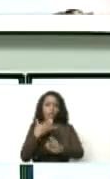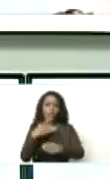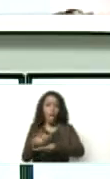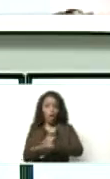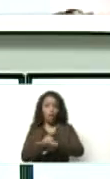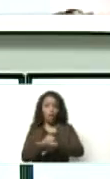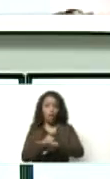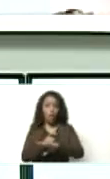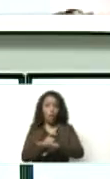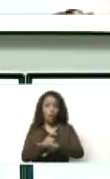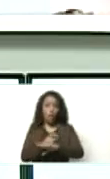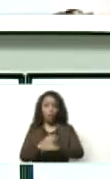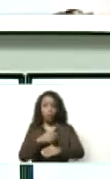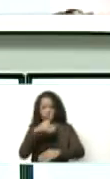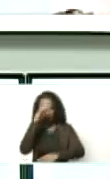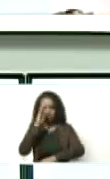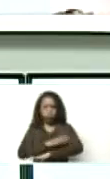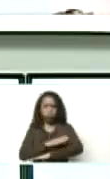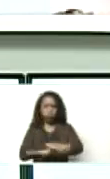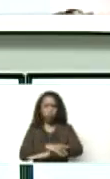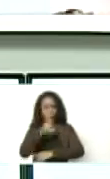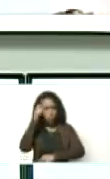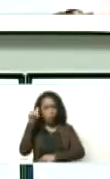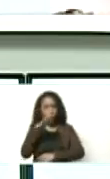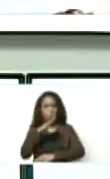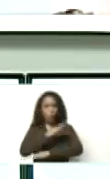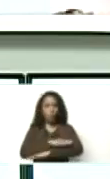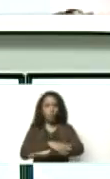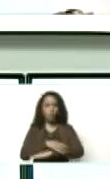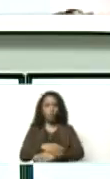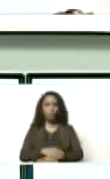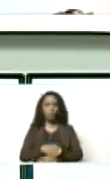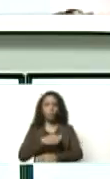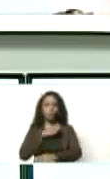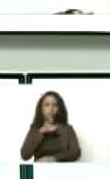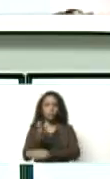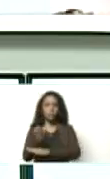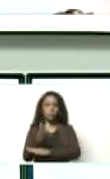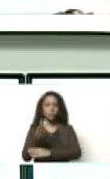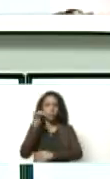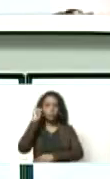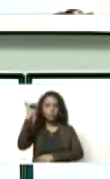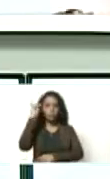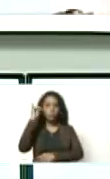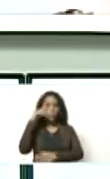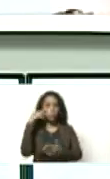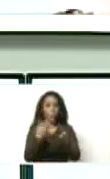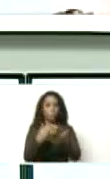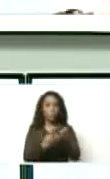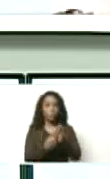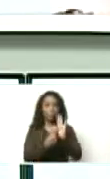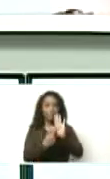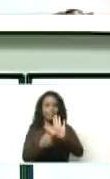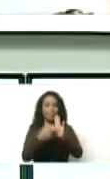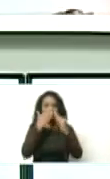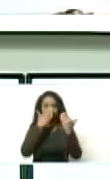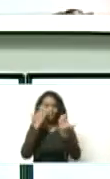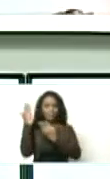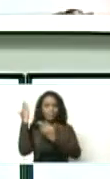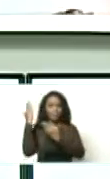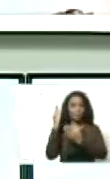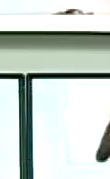gobierno gobernando, obedeciendo al pueblo. Vámonos a Yaracuy, para muestra un botón. Yaracuy, adelante.